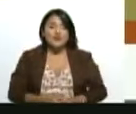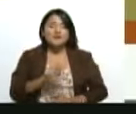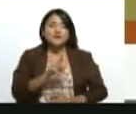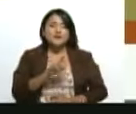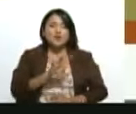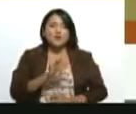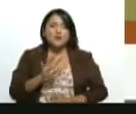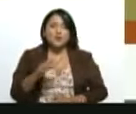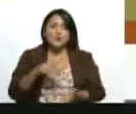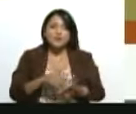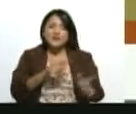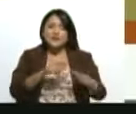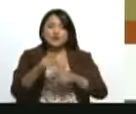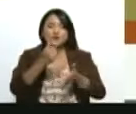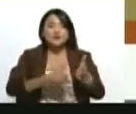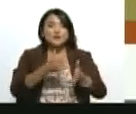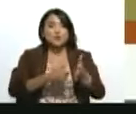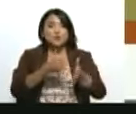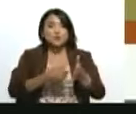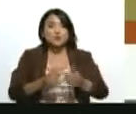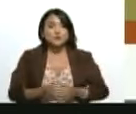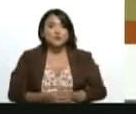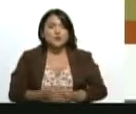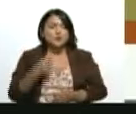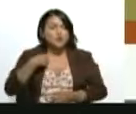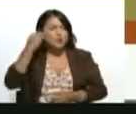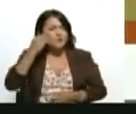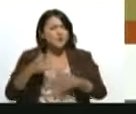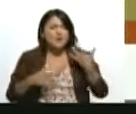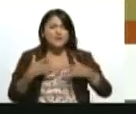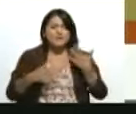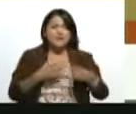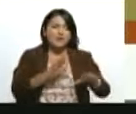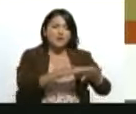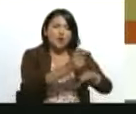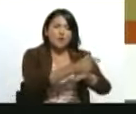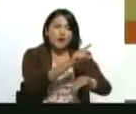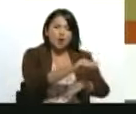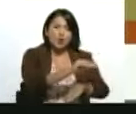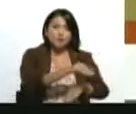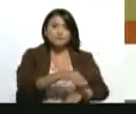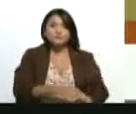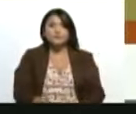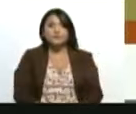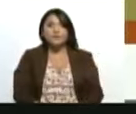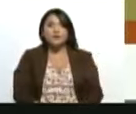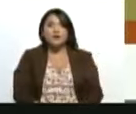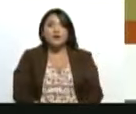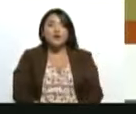Mérida, registrados. ¿Y cómo imagino yo ese acto, señor Jason? Los